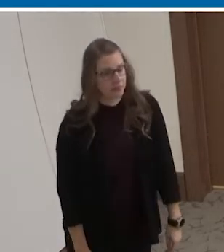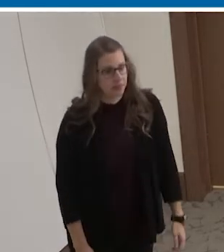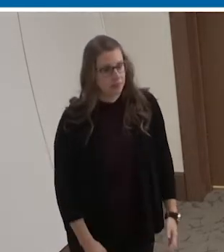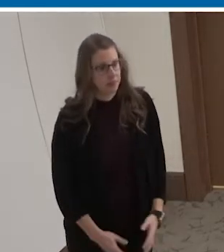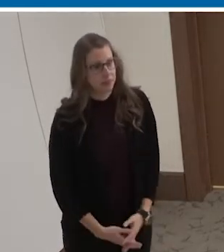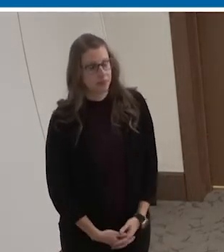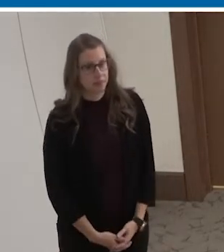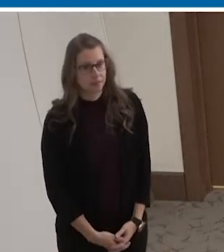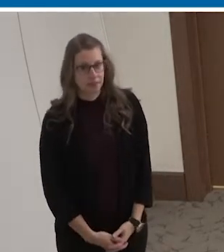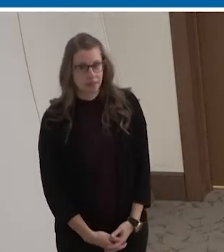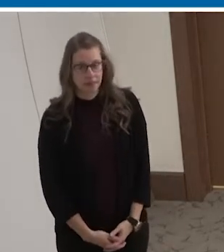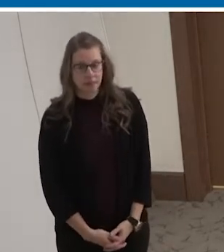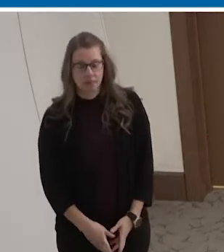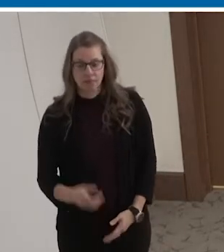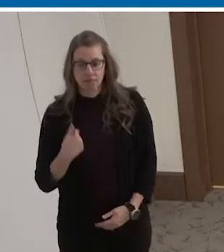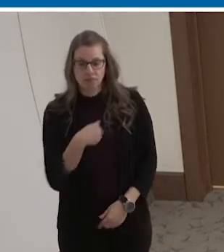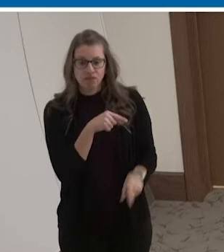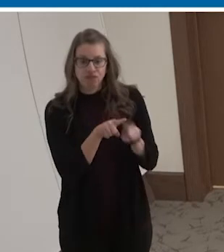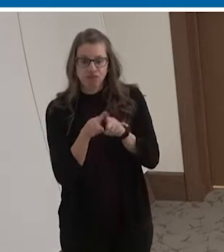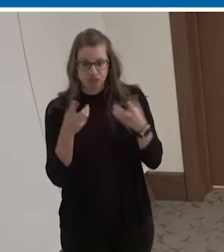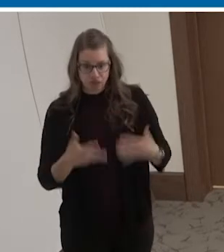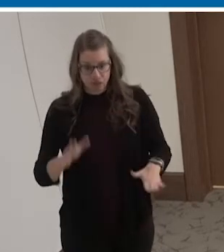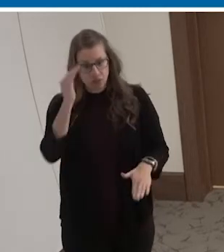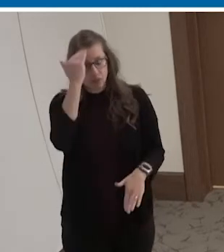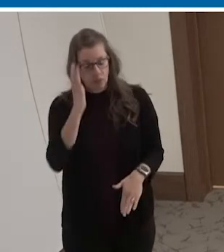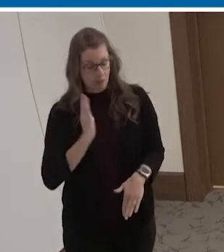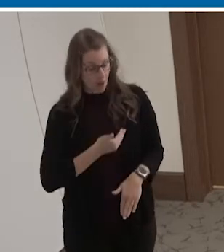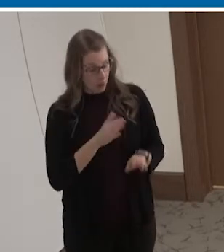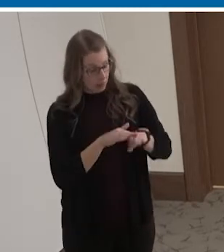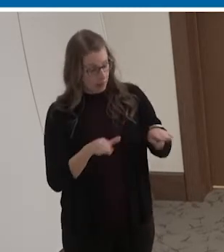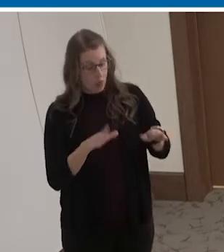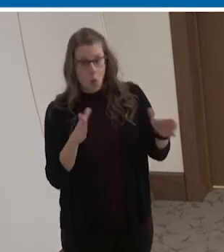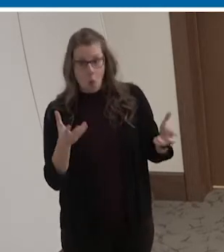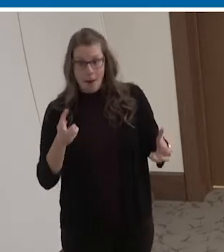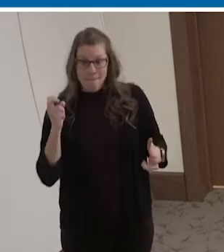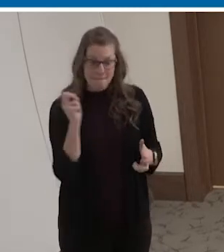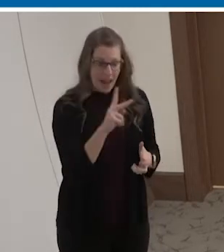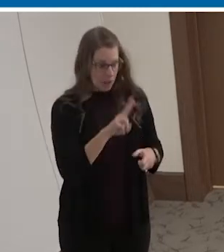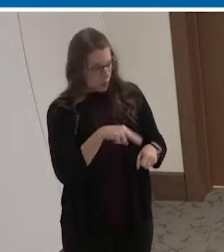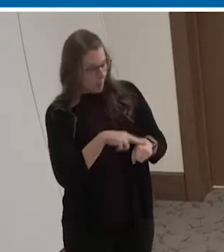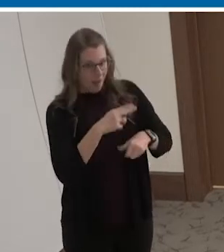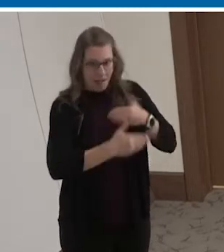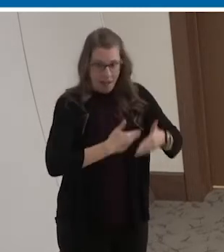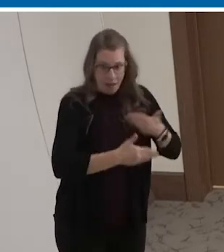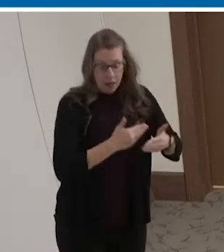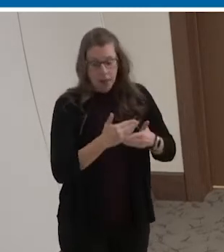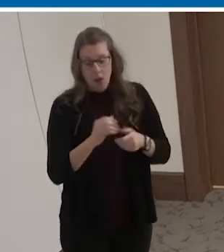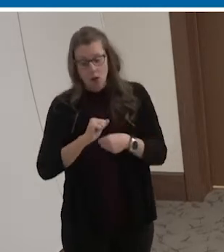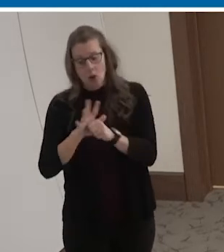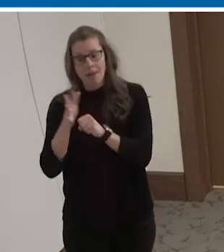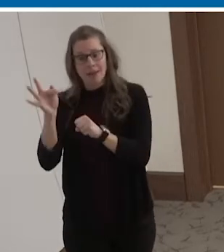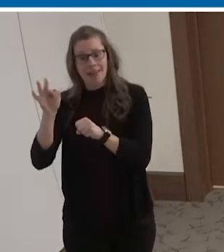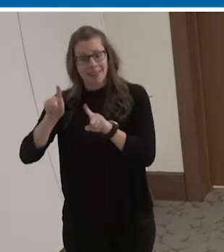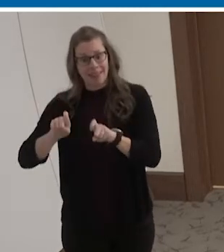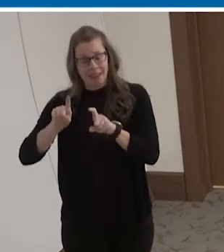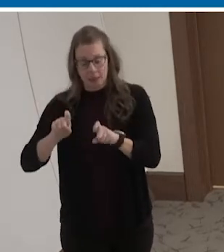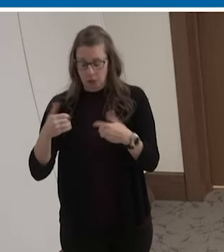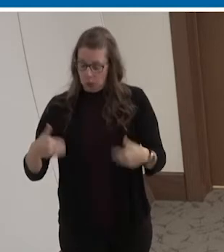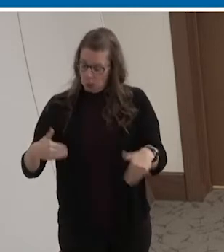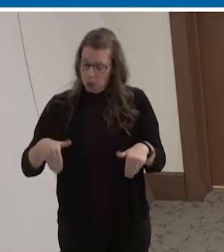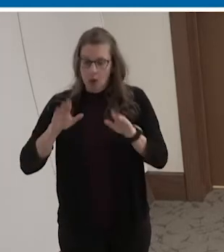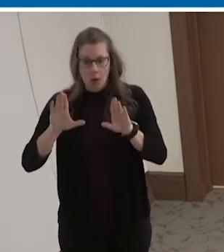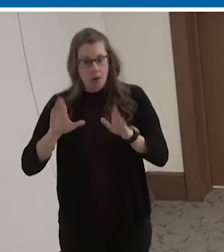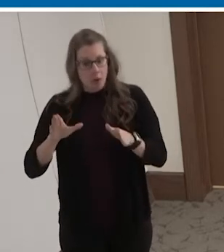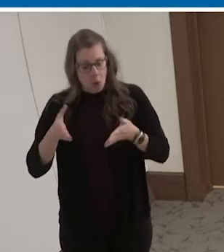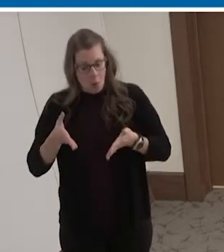personal. We also know that our kids want to get back to normal, and so COVID-19 testing is a great way